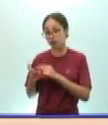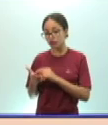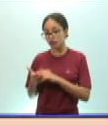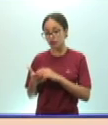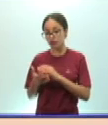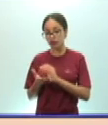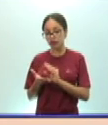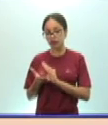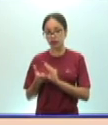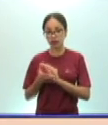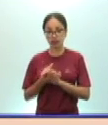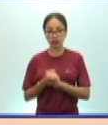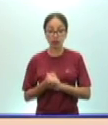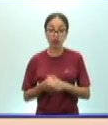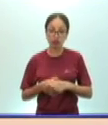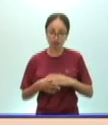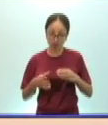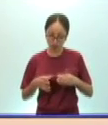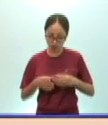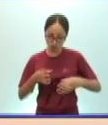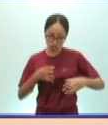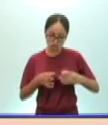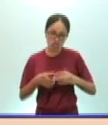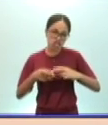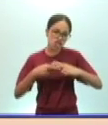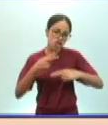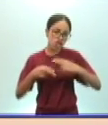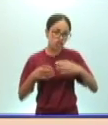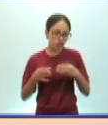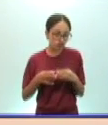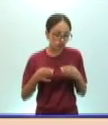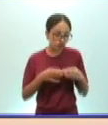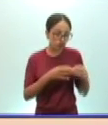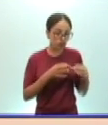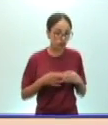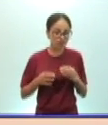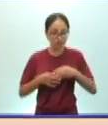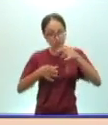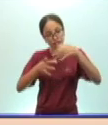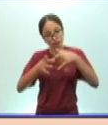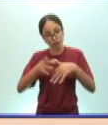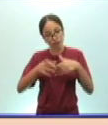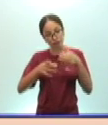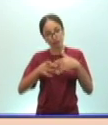se utiliza para realizar la filtración.